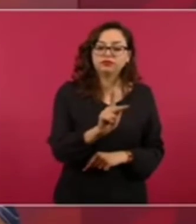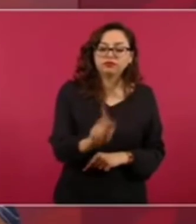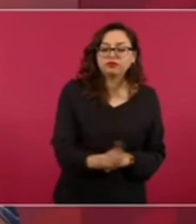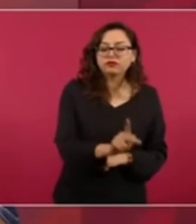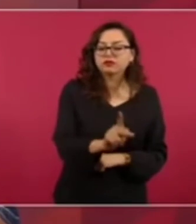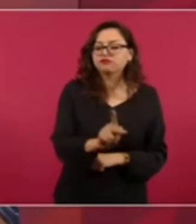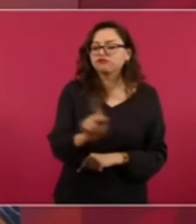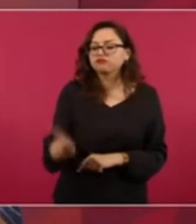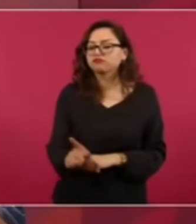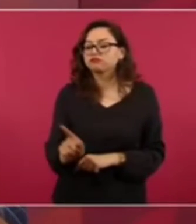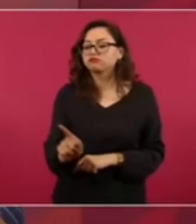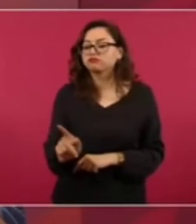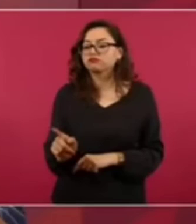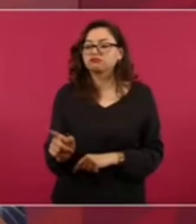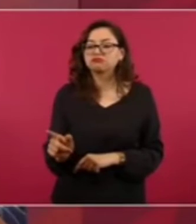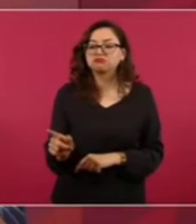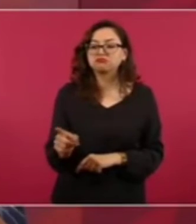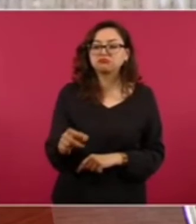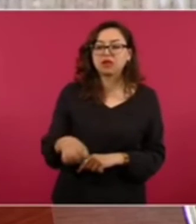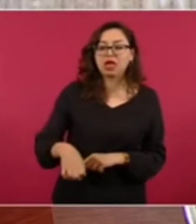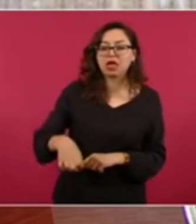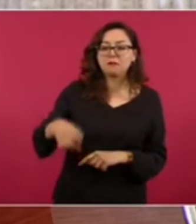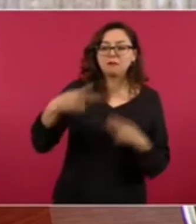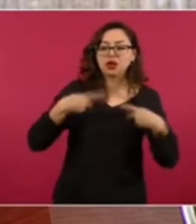reciba un adulto mayor una pensión.